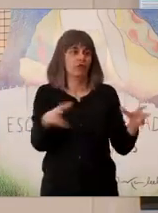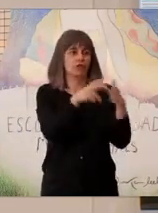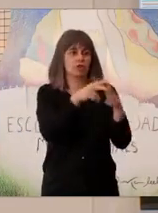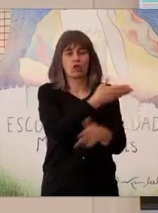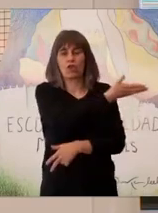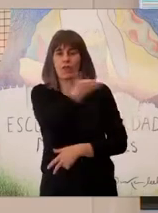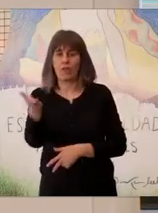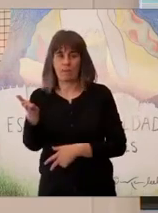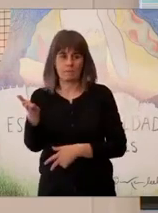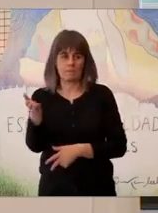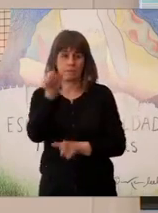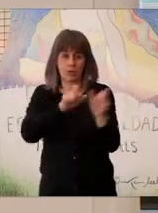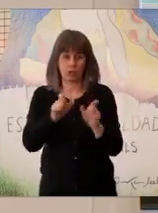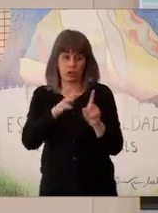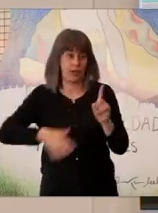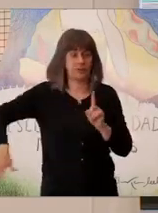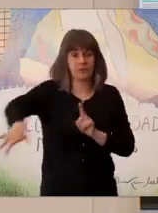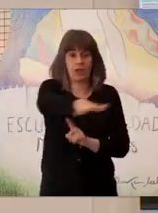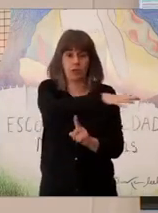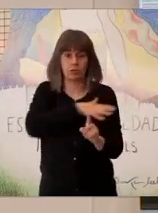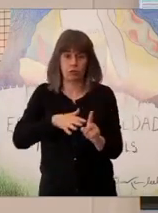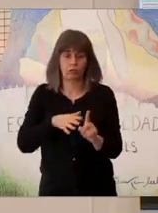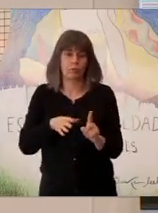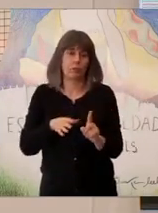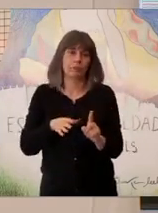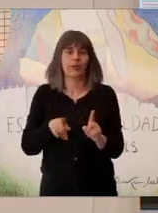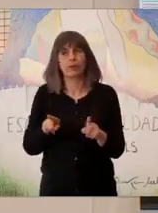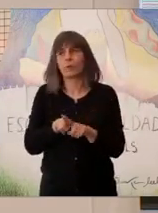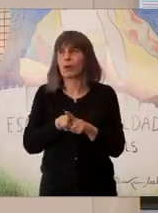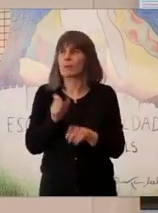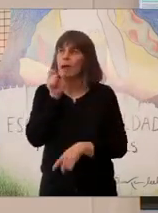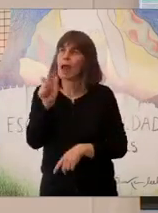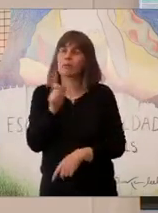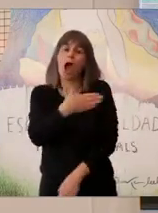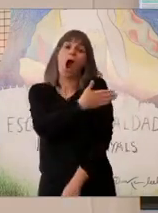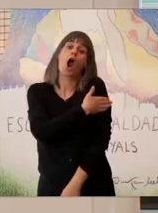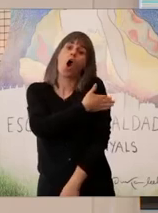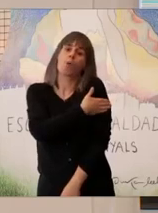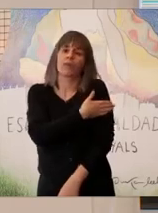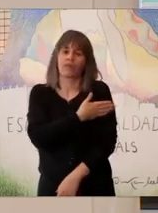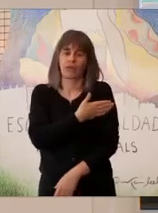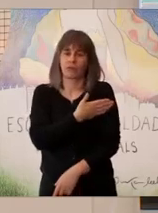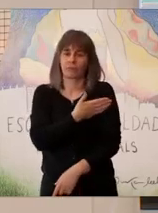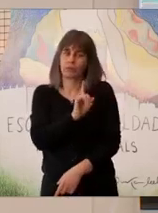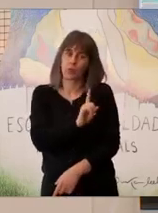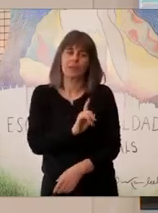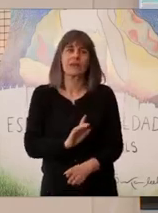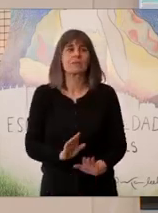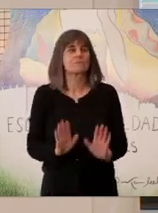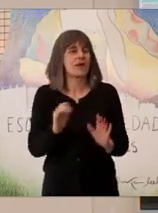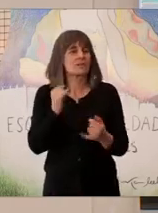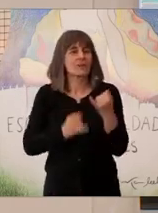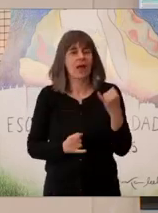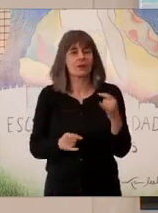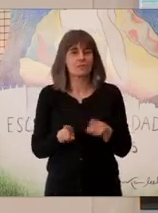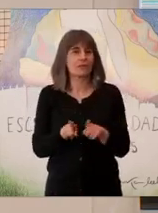del entorno, yo no voy a decir que seamos cómplices porque no se trata de acusar a nadie, pero estamos en cierta